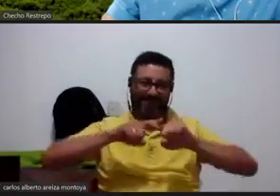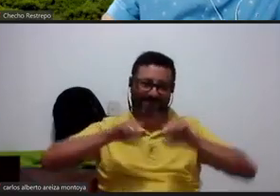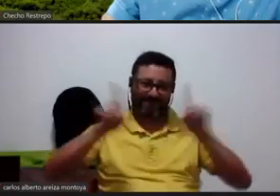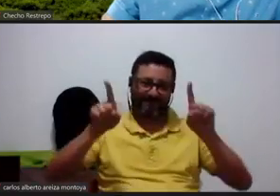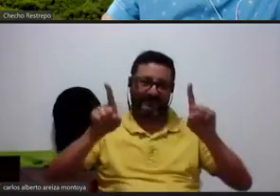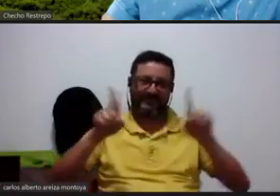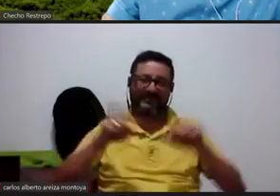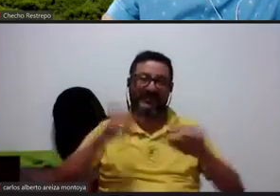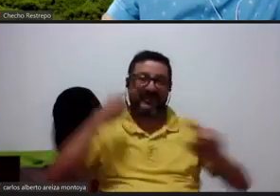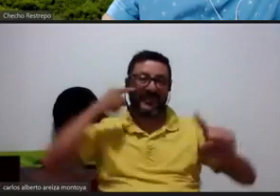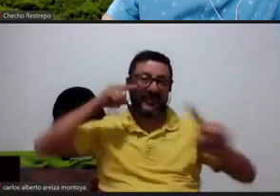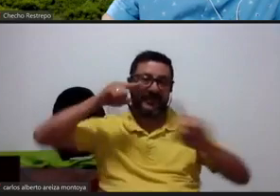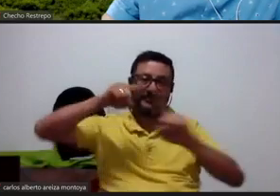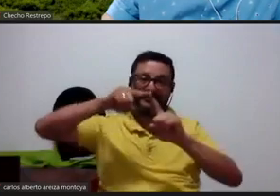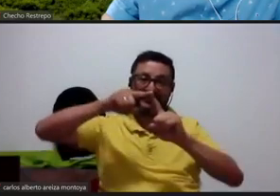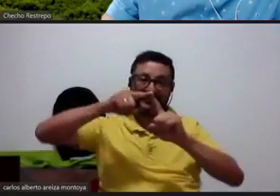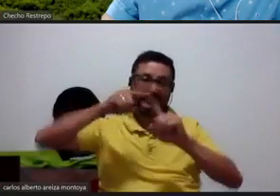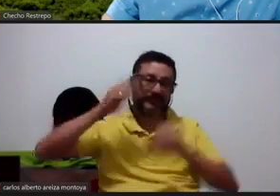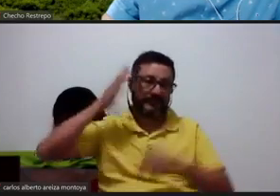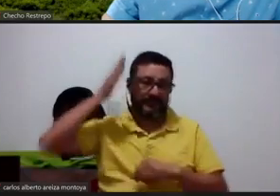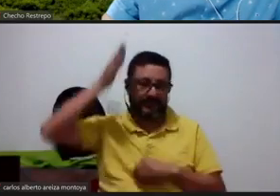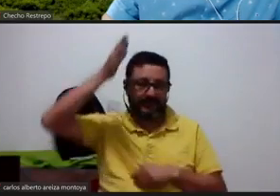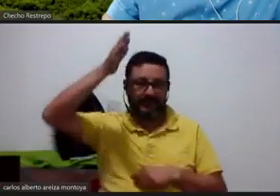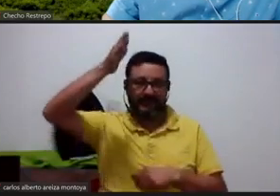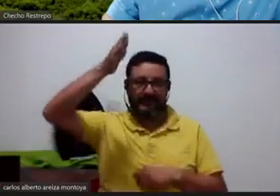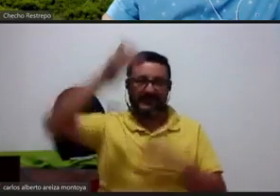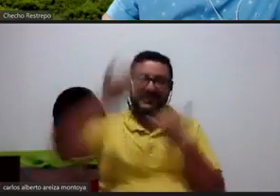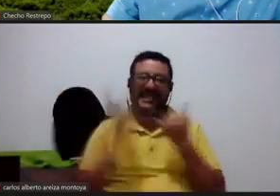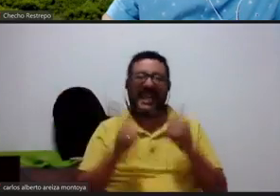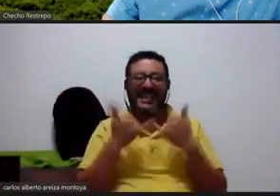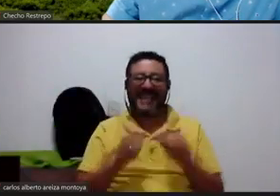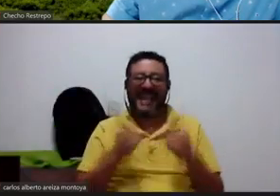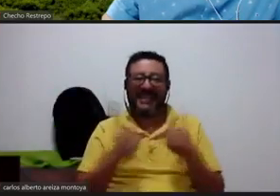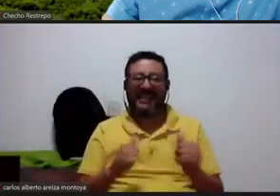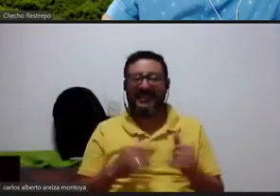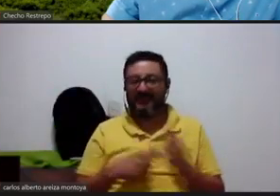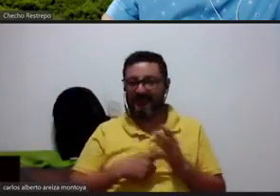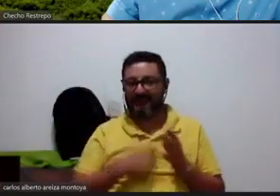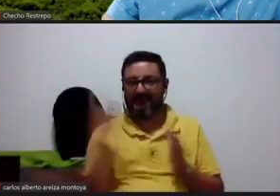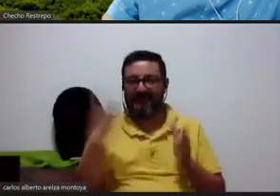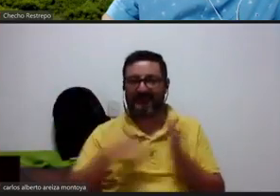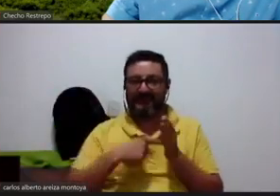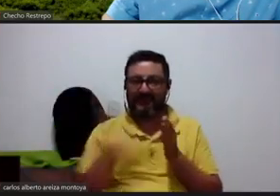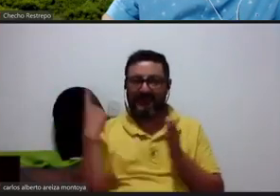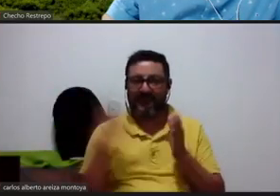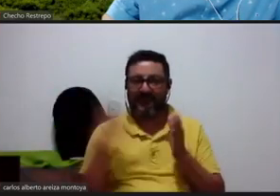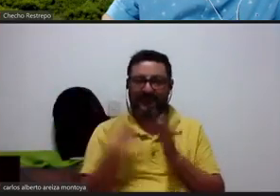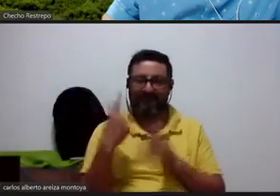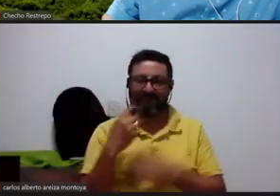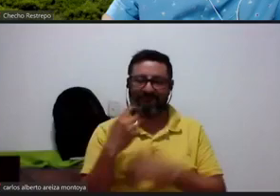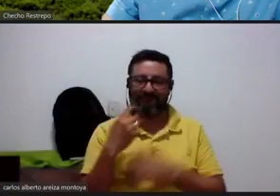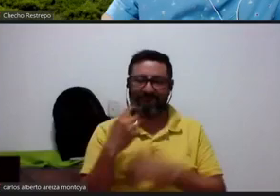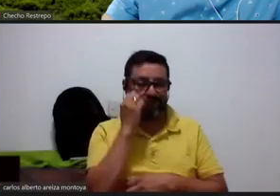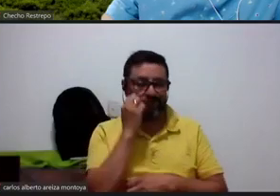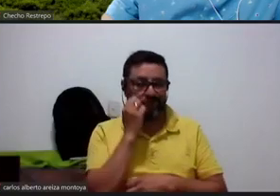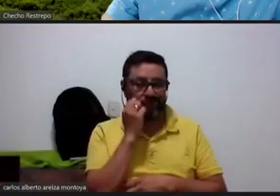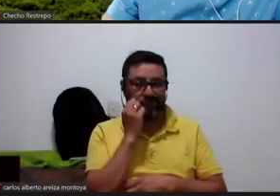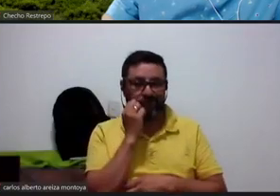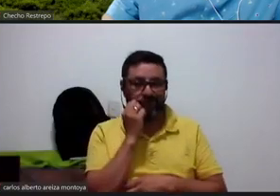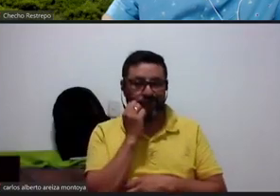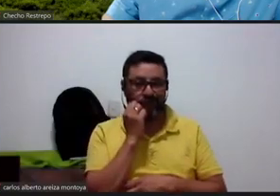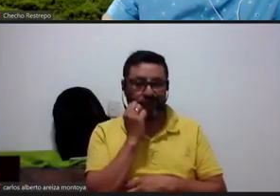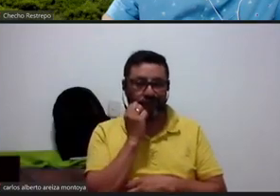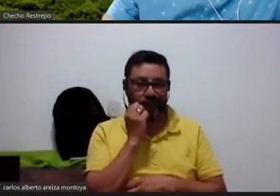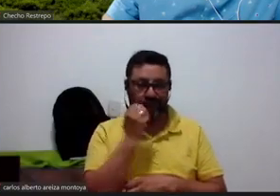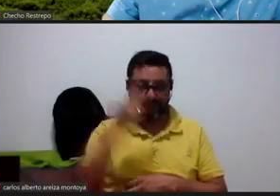los objetivos a largo plazo, porque queremos todo ya, queremos todo inmediato, y es triste relacionarlo como con nuestra